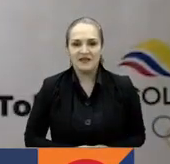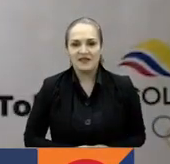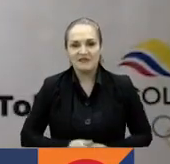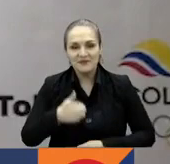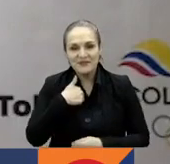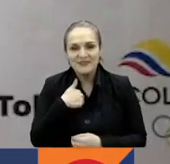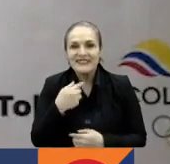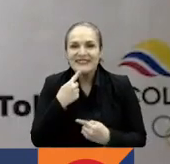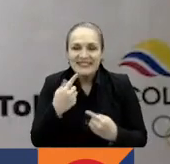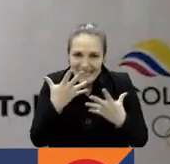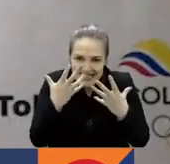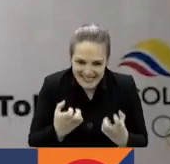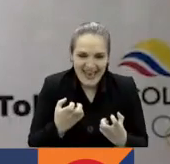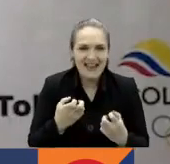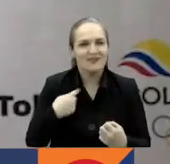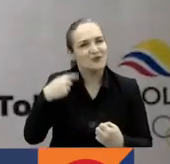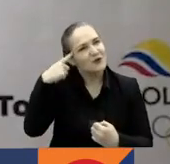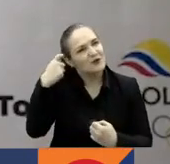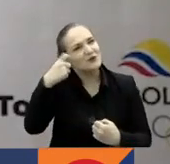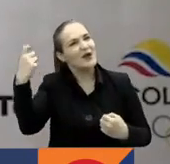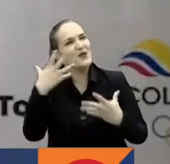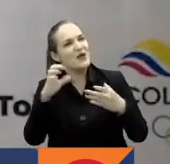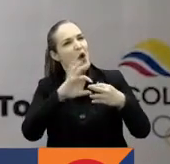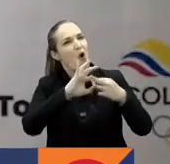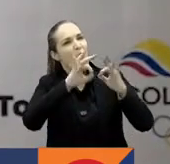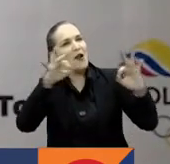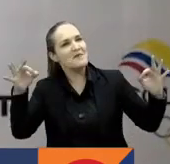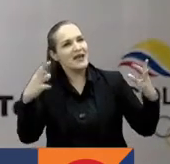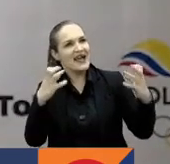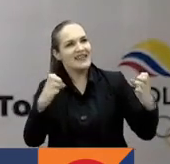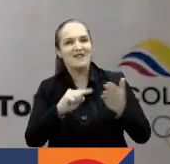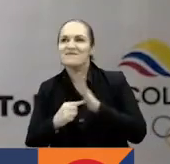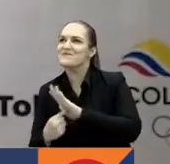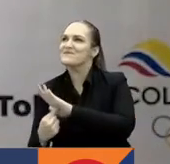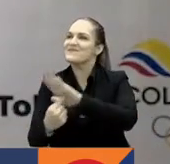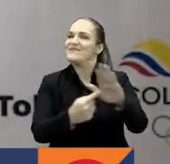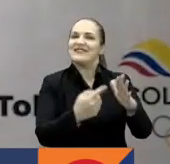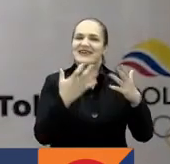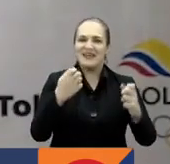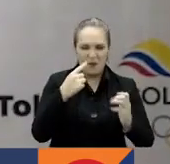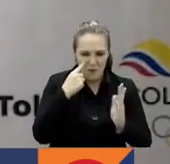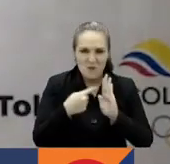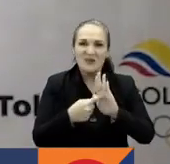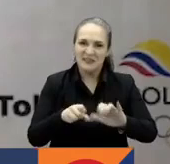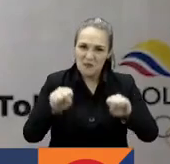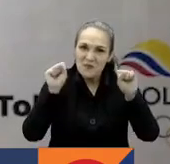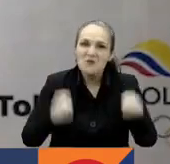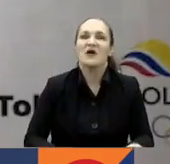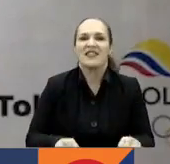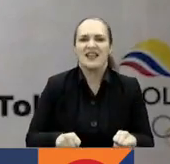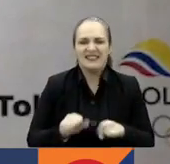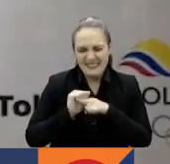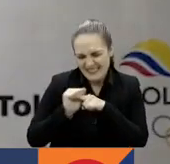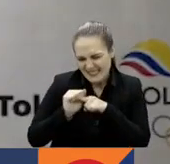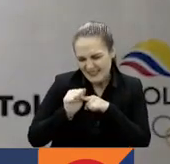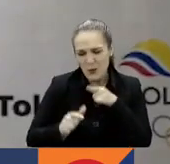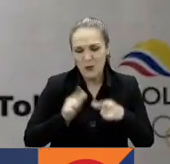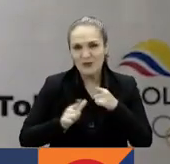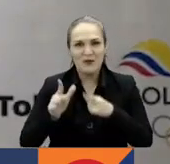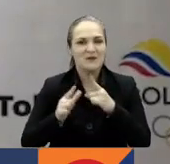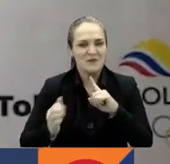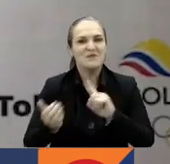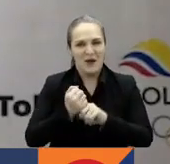ser medallista olímpico, que quería ser ese referente para algún día poderlo demostrar de que sí se puede y que vale la pena luchar por sus